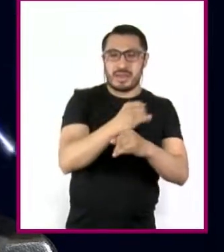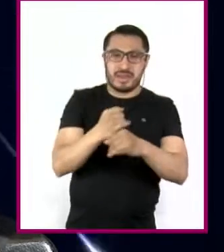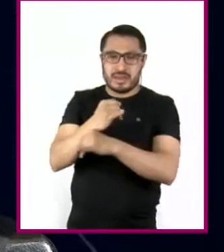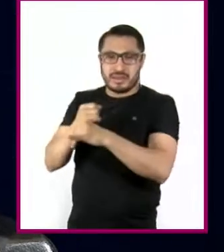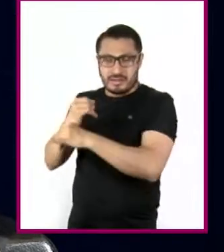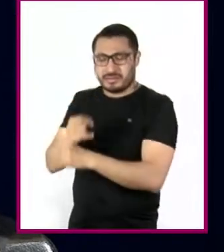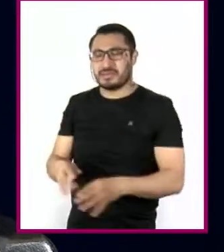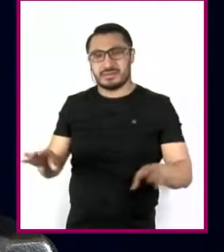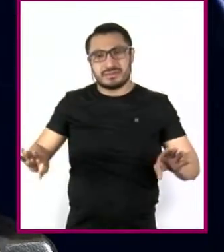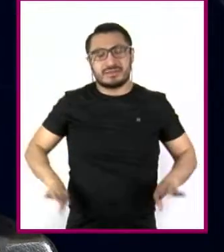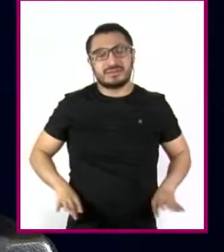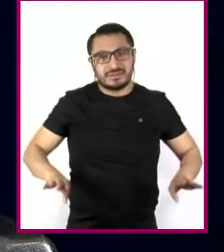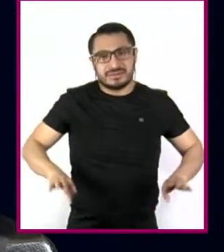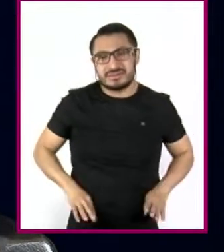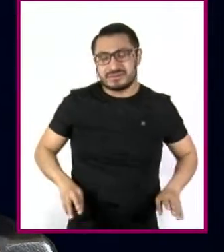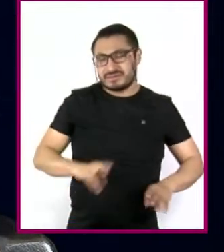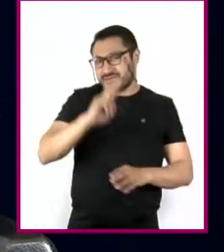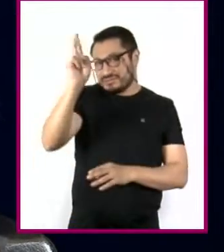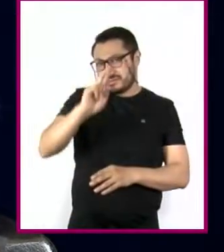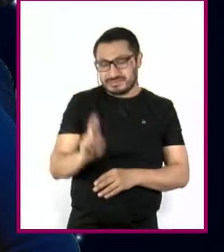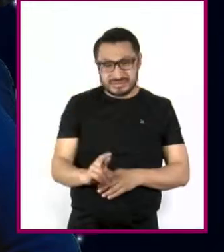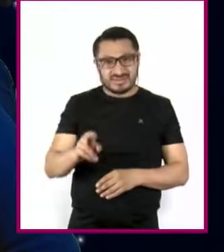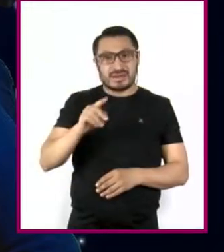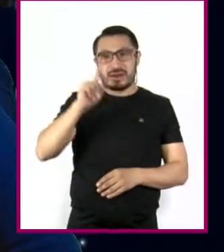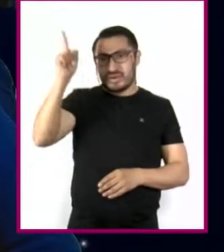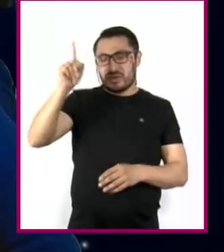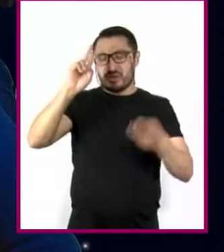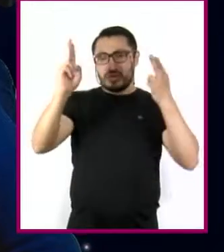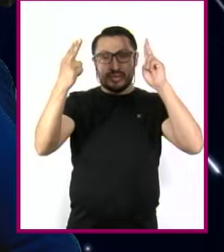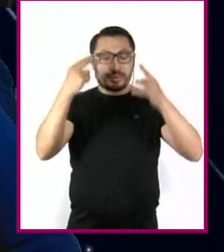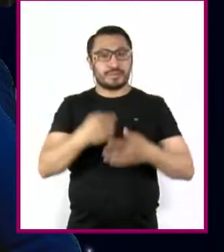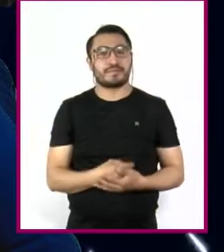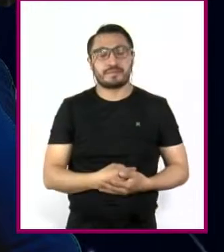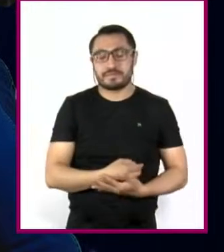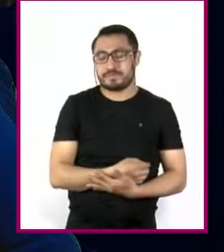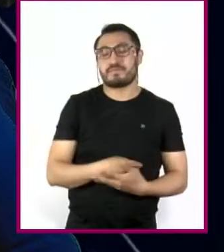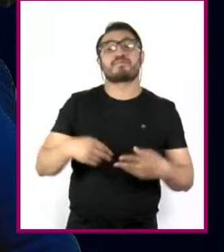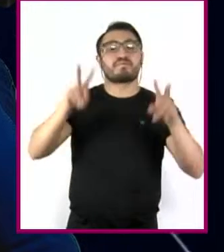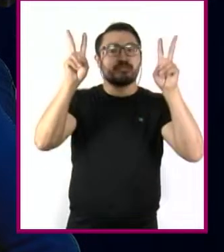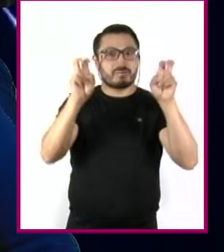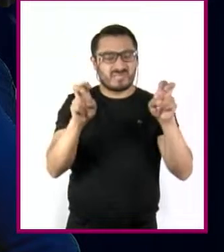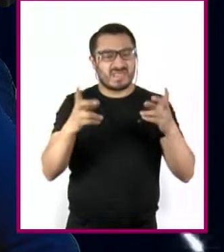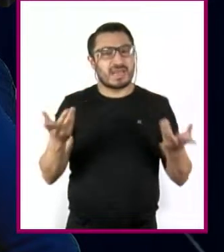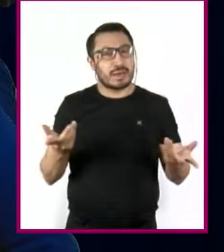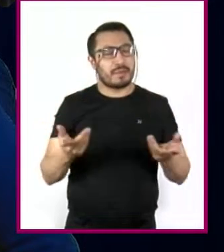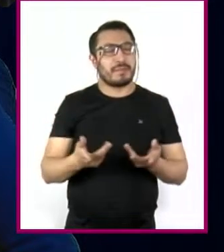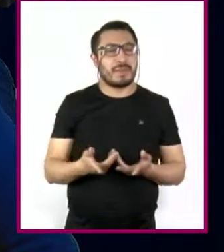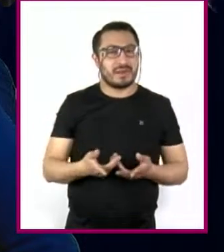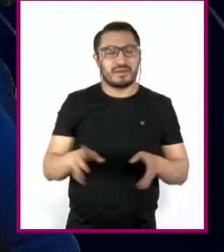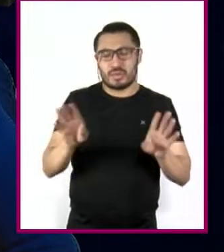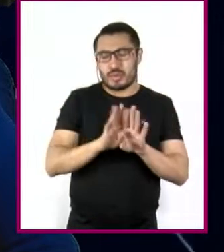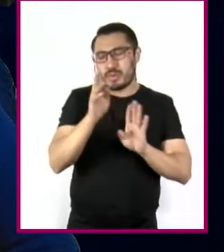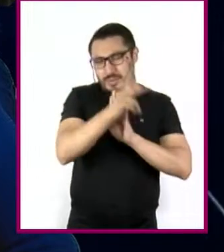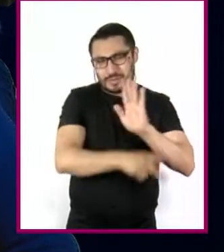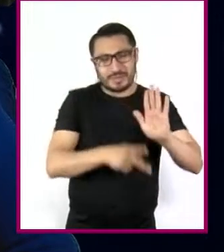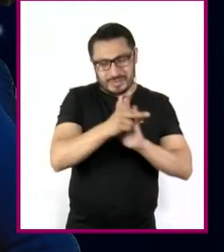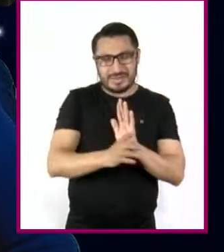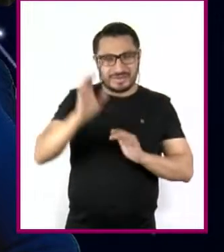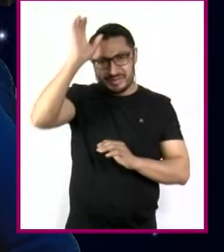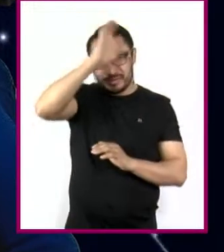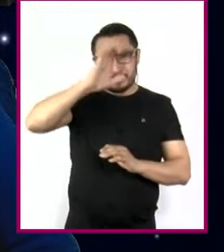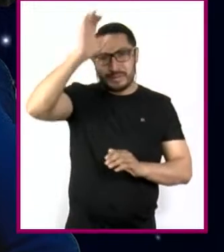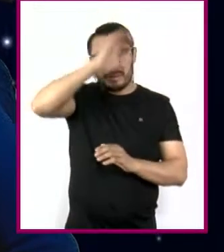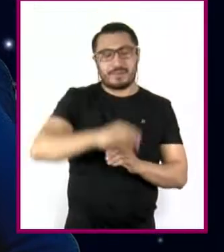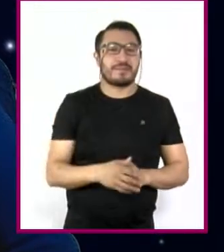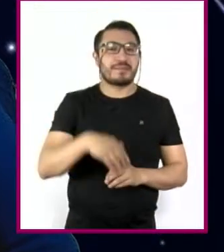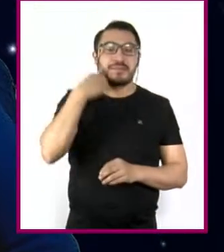elementos radioactivos provenientes del espacio? La verdad es que ese tema suena un poquillo a trama de película de ciencia ficción.